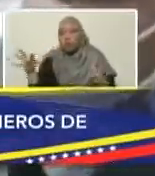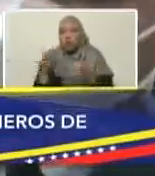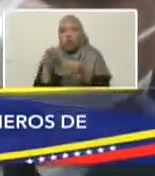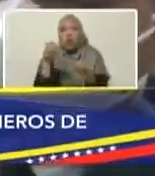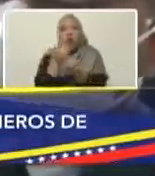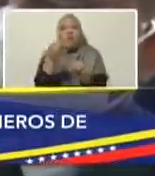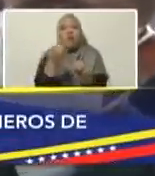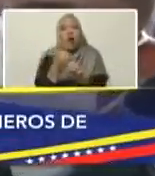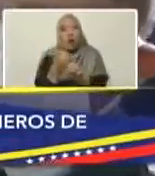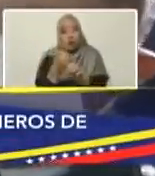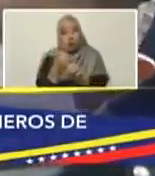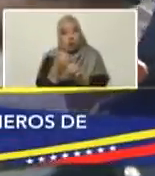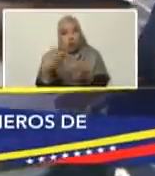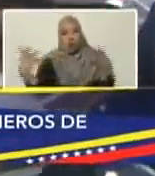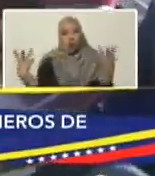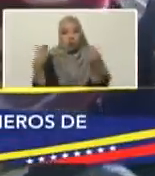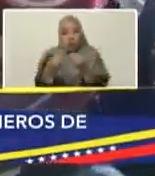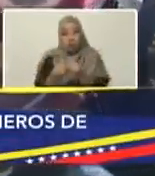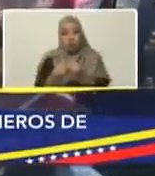Eso debe significar el ascenso,